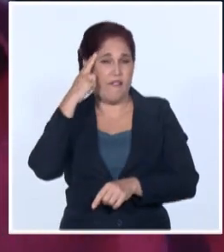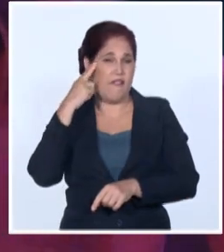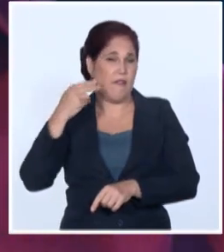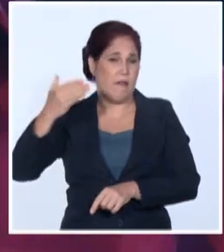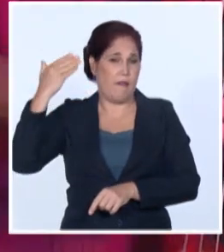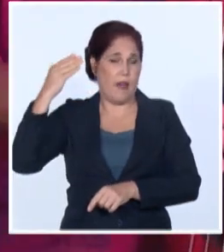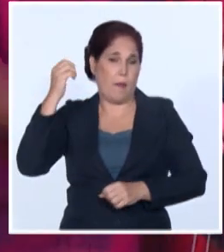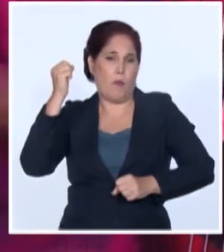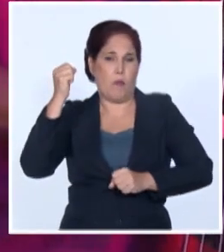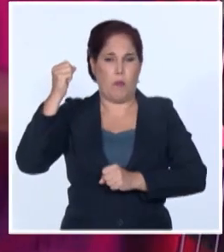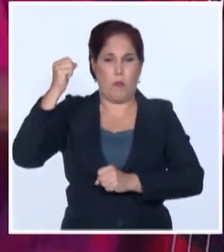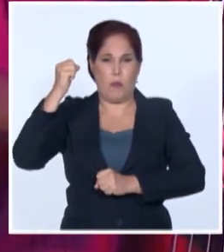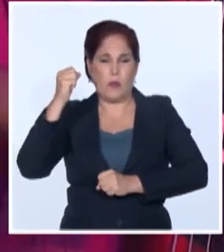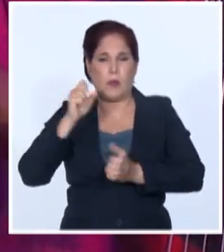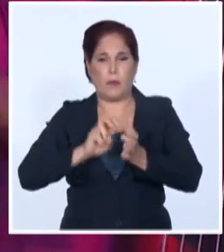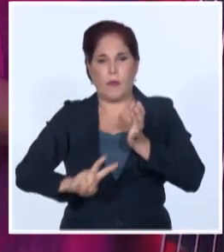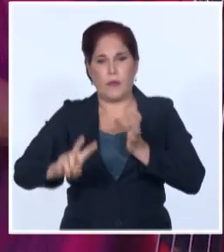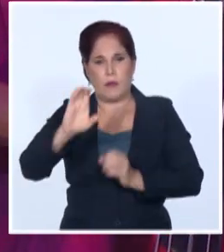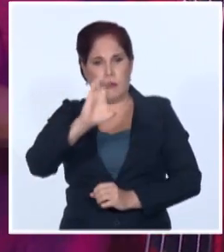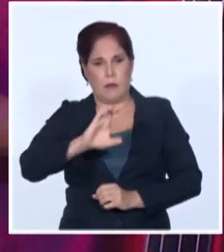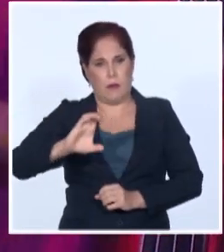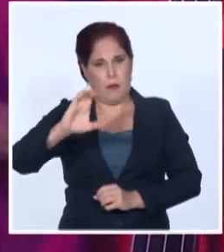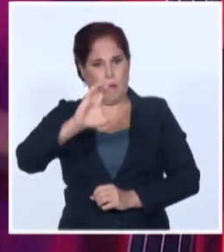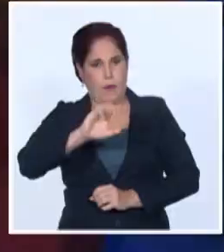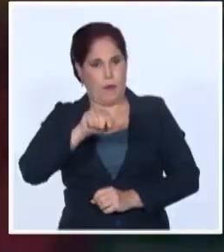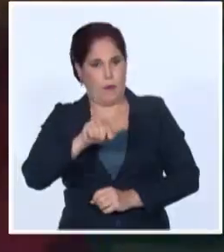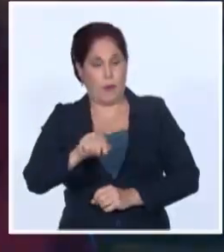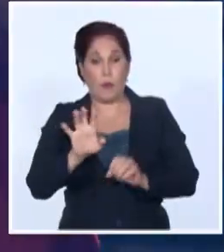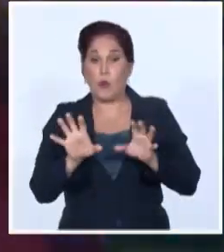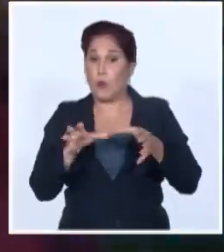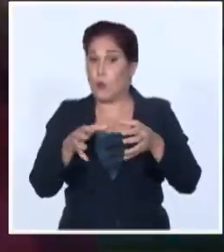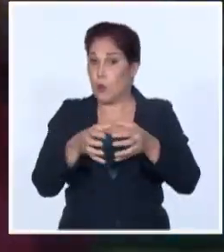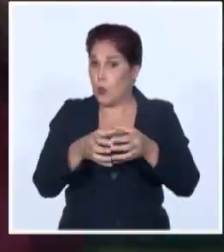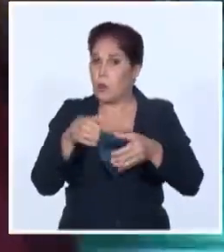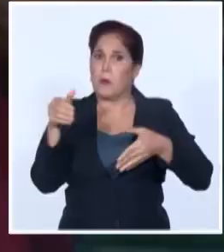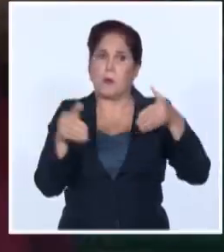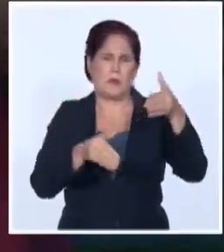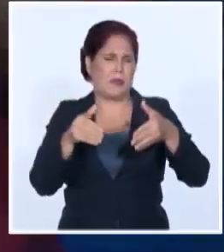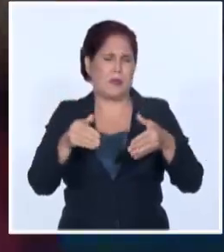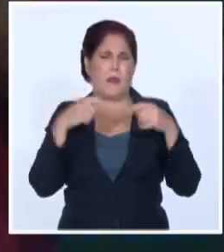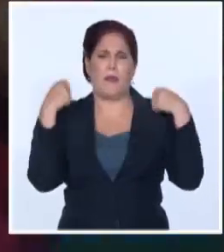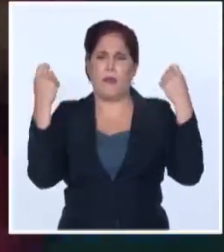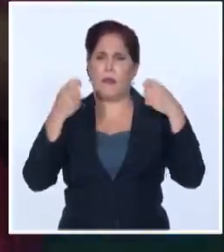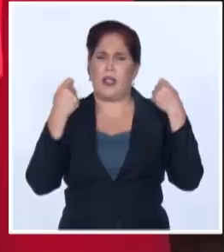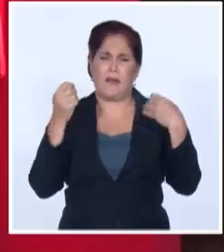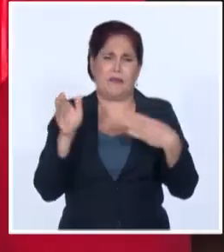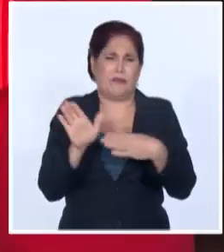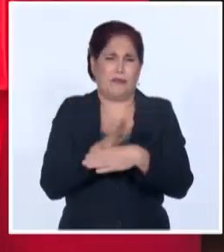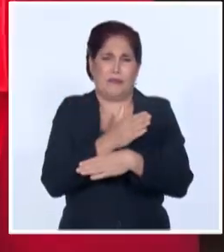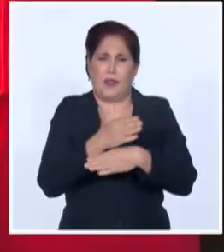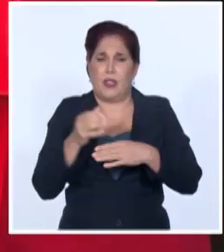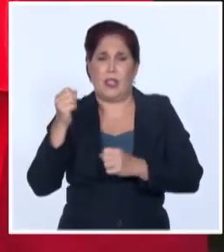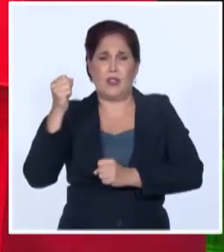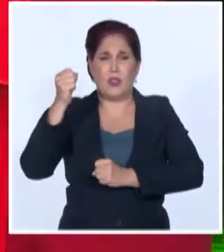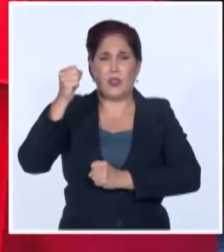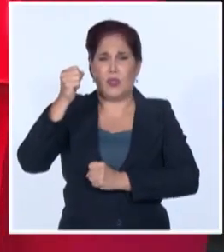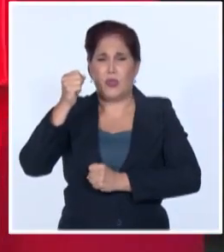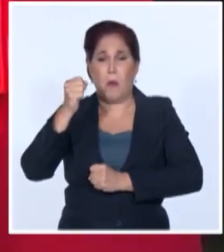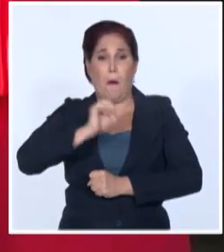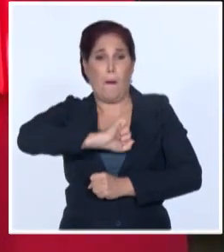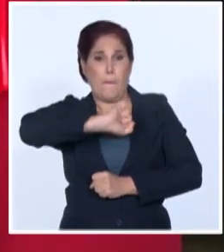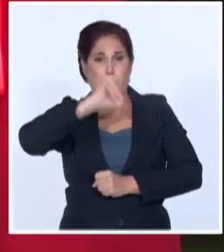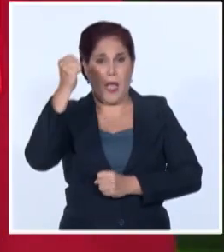bailable en la provincia de Camagüey. El grupo ha participado en festivales del son y ha recibido premios